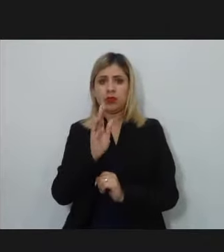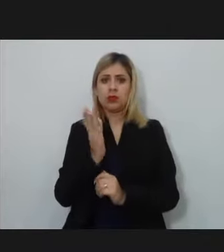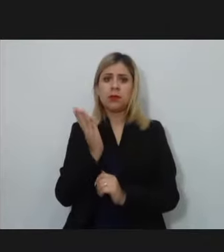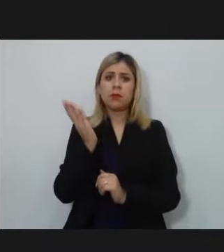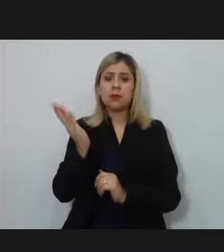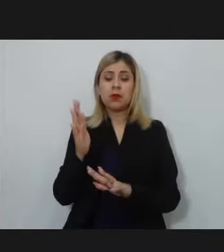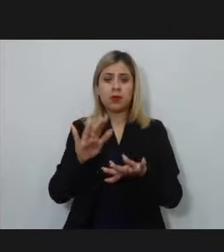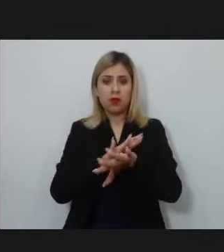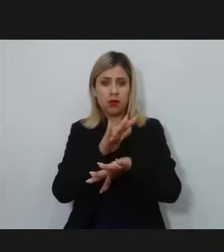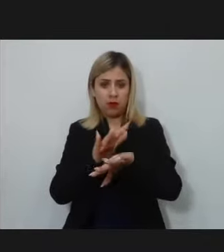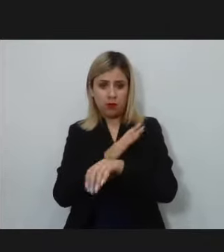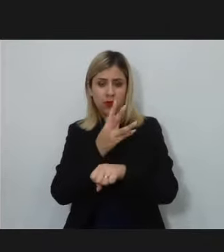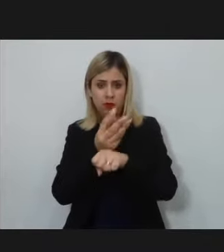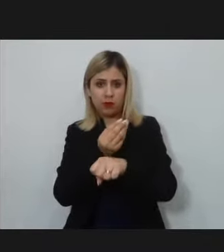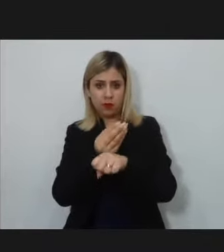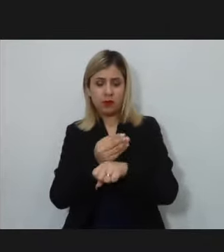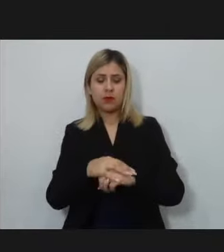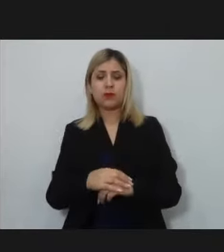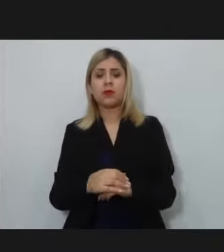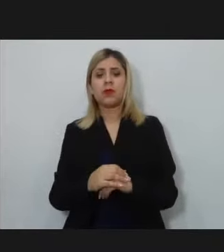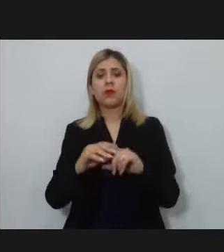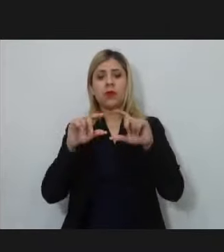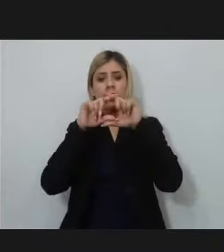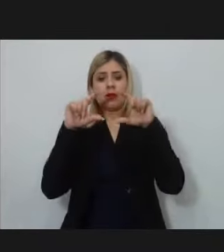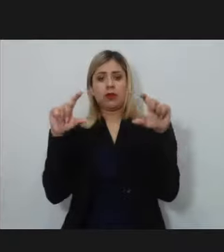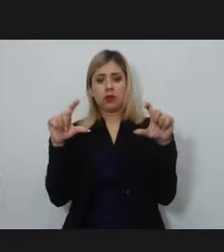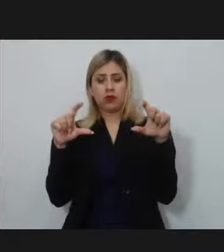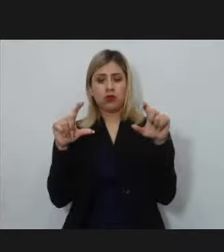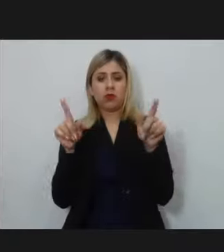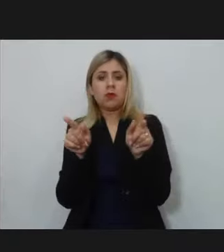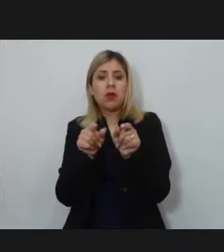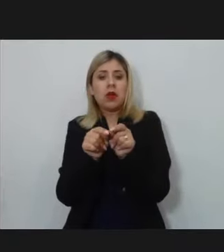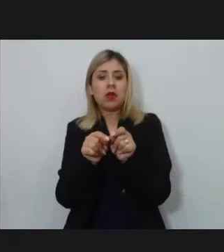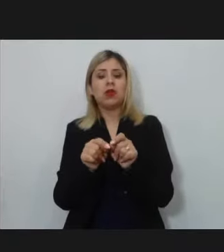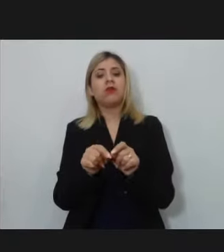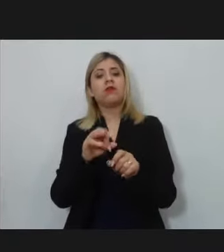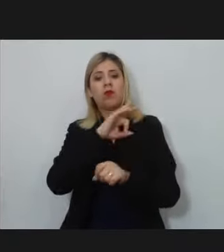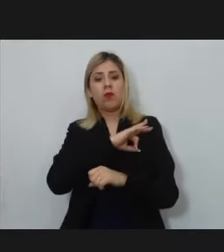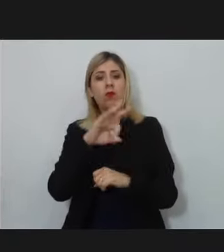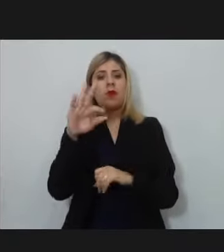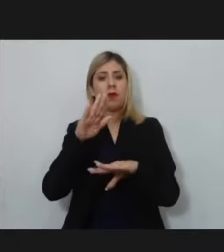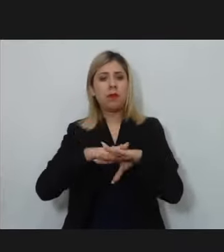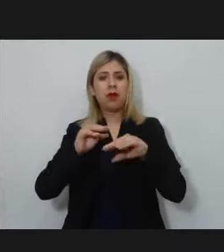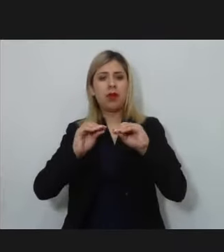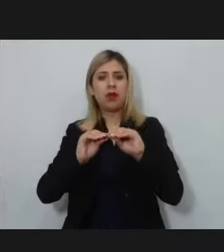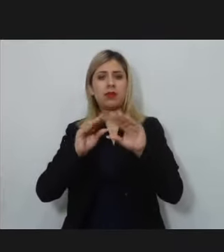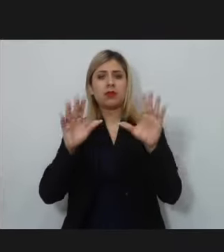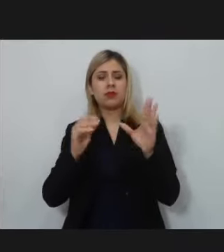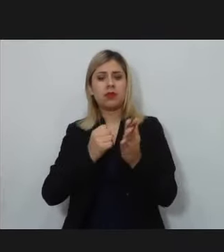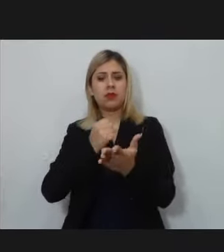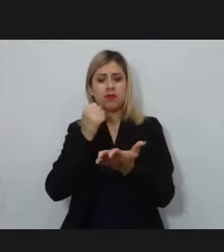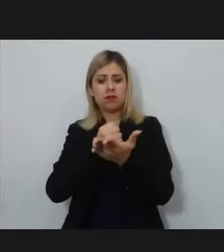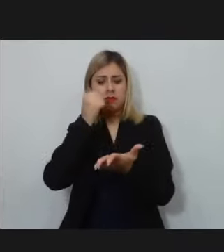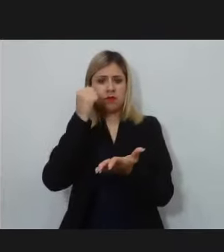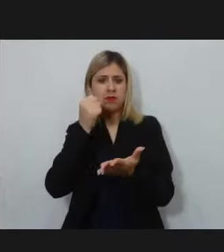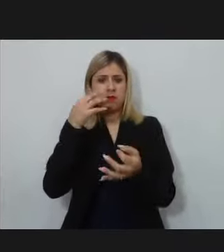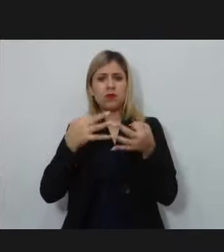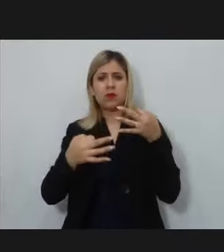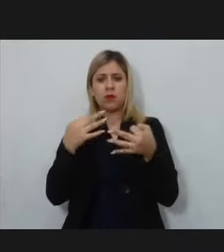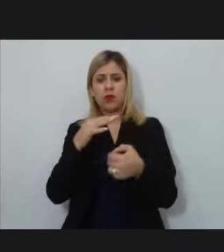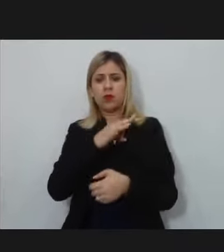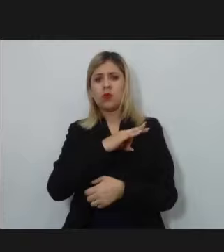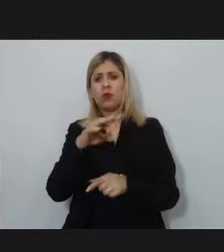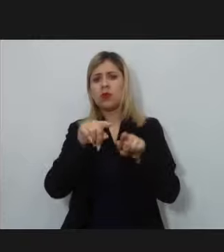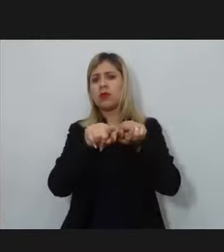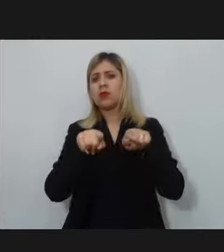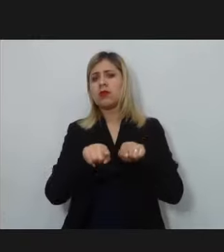precisión que se incluya el tema de los partidos coaligados de los que vamos en coalición para que no haya alguna interpretación errónea por